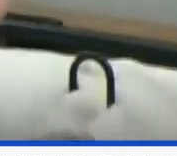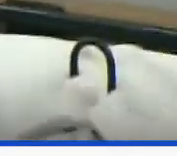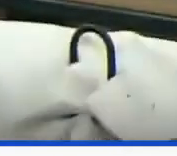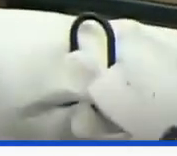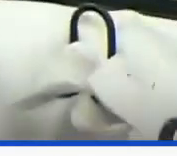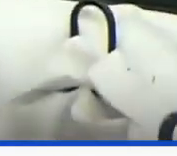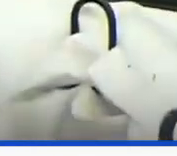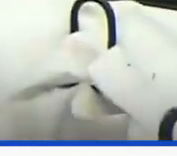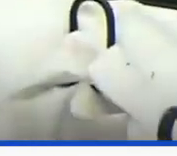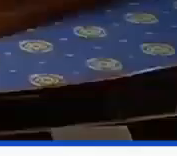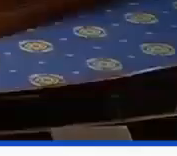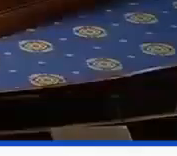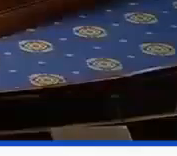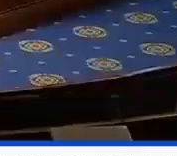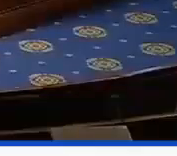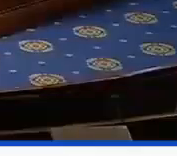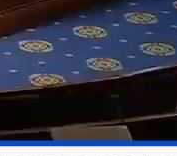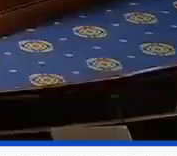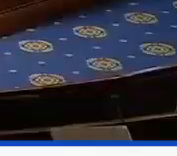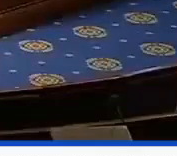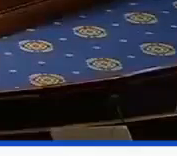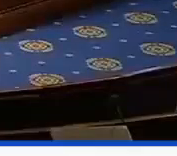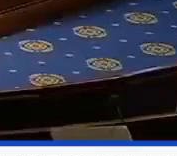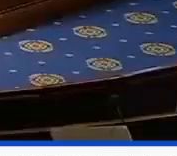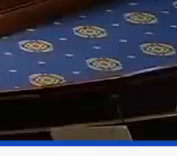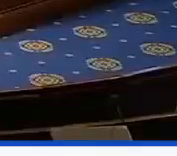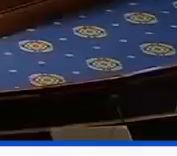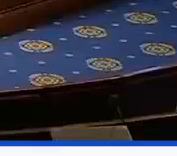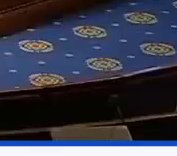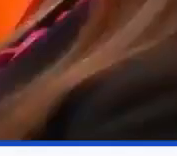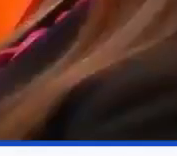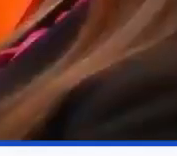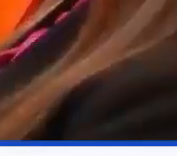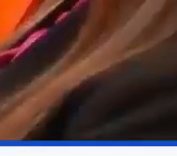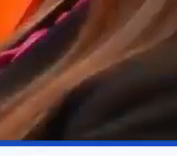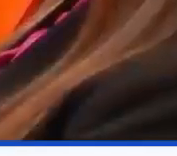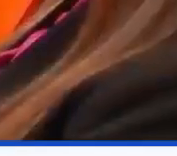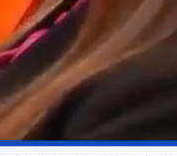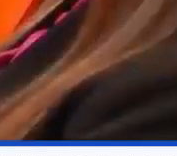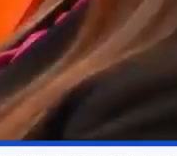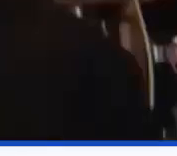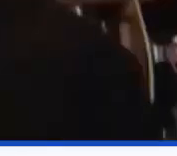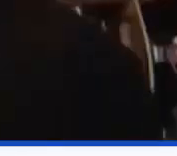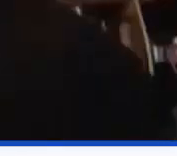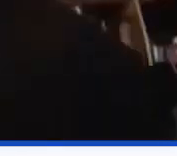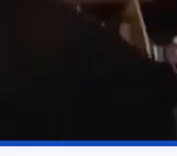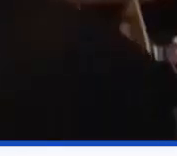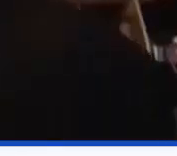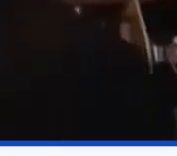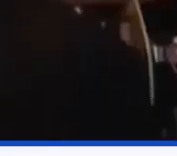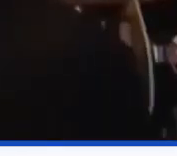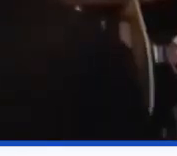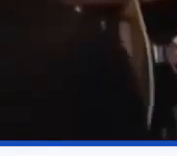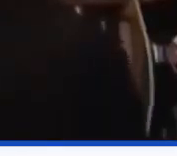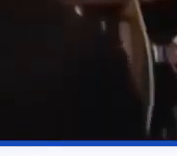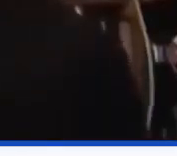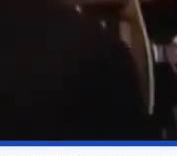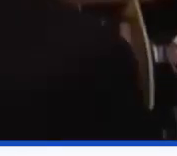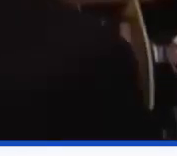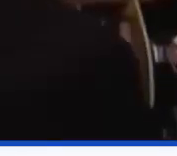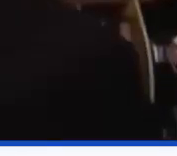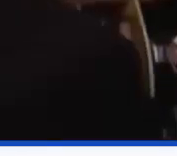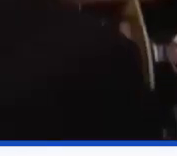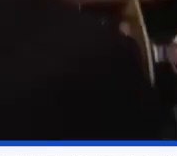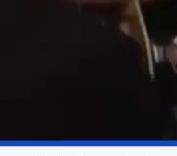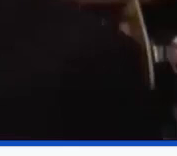El futuro del mandatario depende de lo que logren en los próximos meses los demócratas que controlan el Congreso. Este plan de Build Back Better